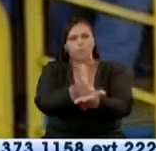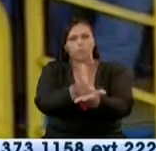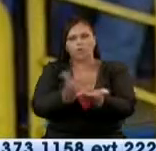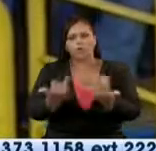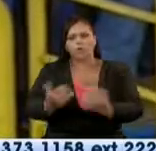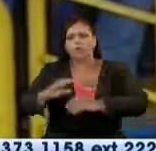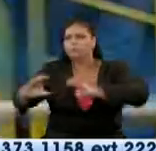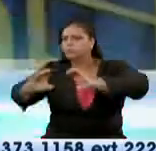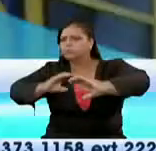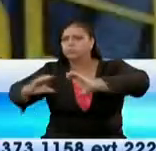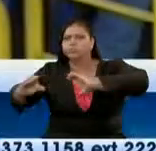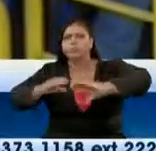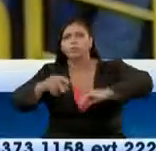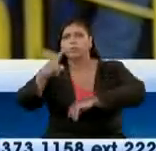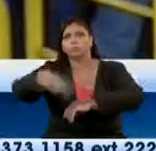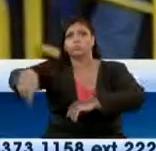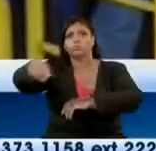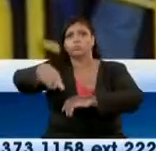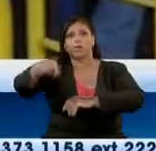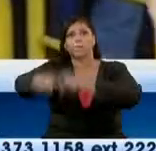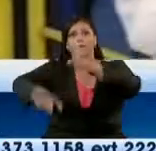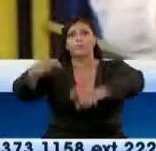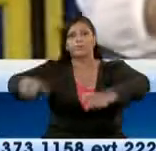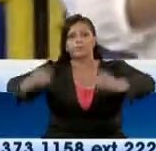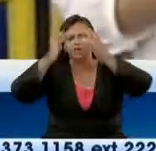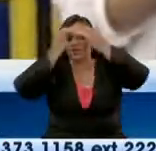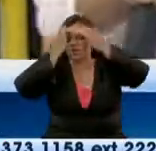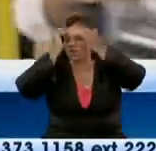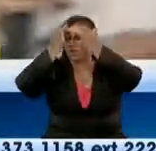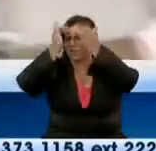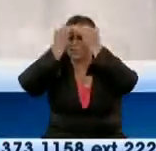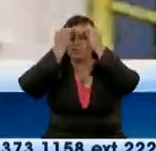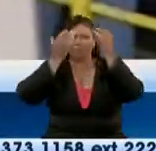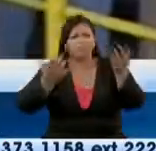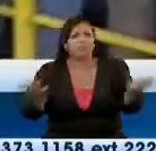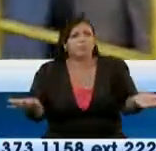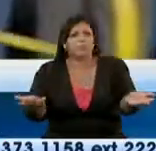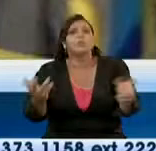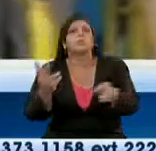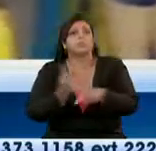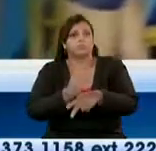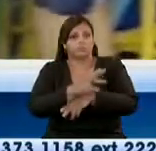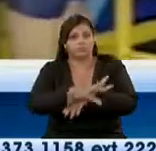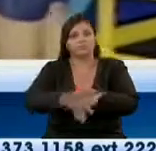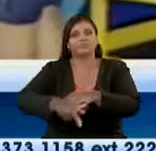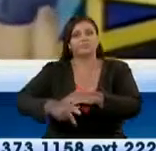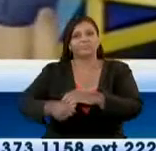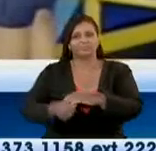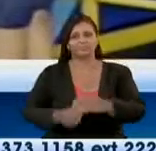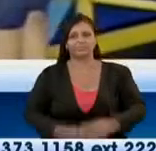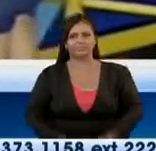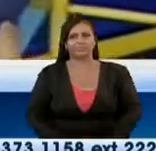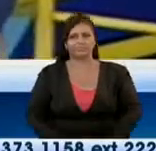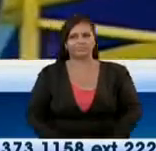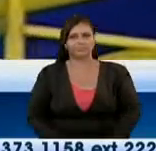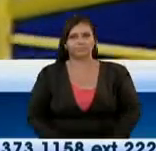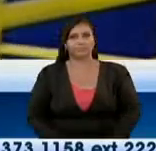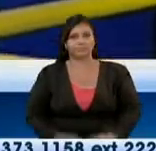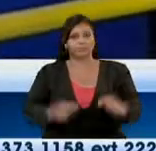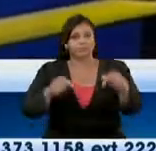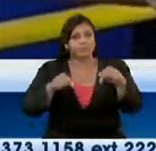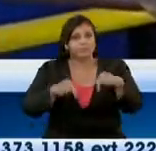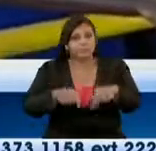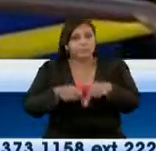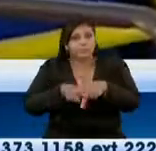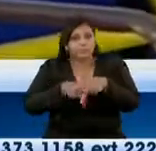a los usuarios de este sistema de transporte y tiene que ver con la inseguridad. Ya empezó, desde esta semana empieza la